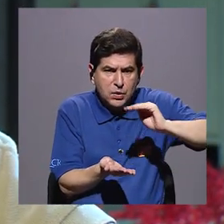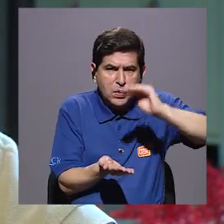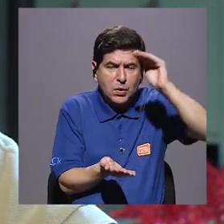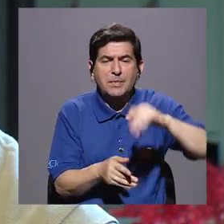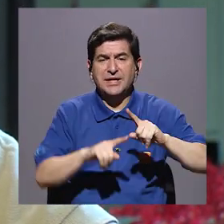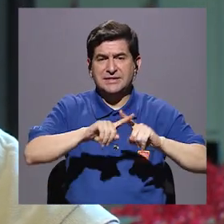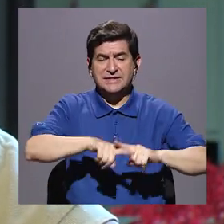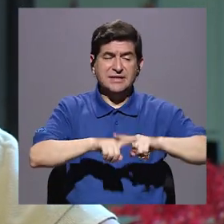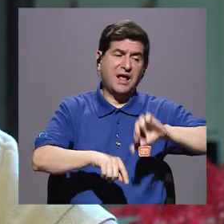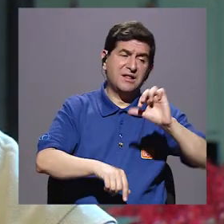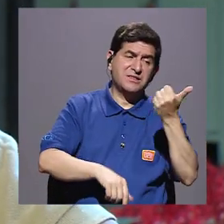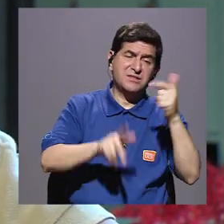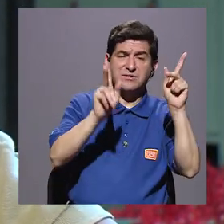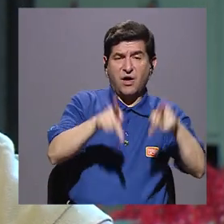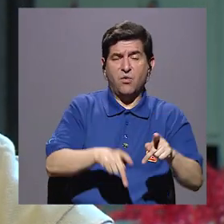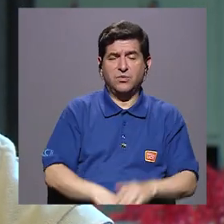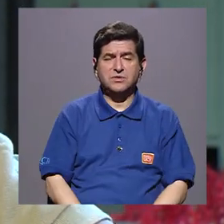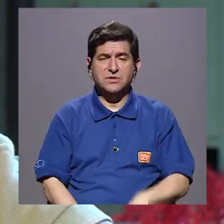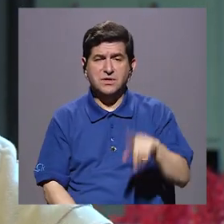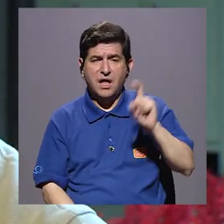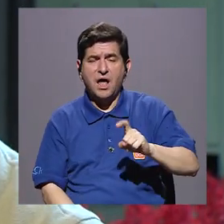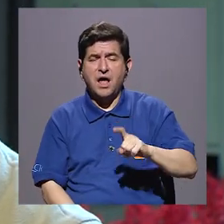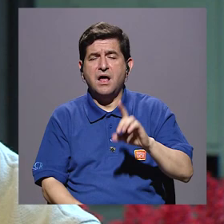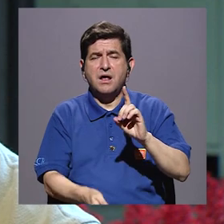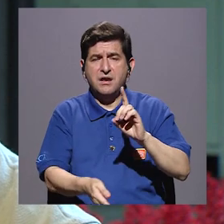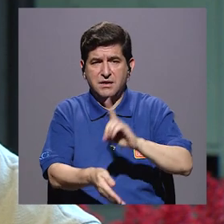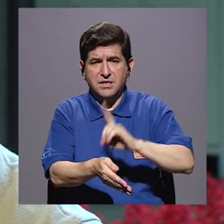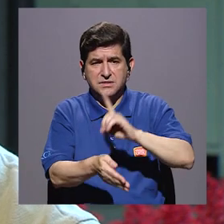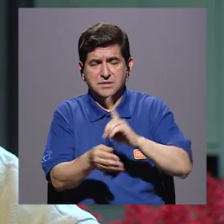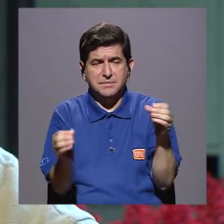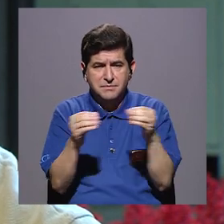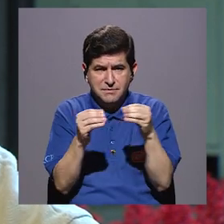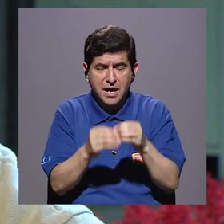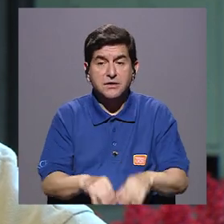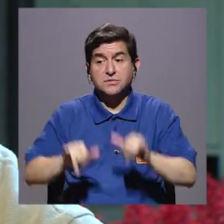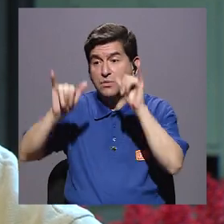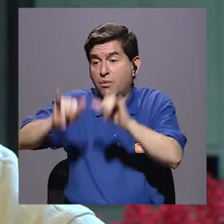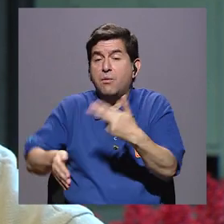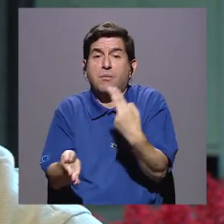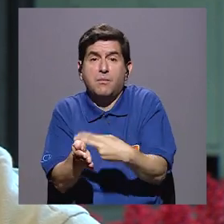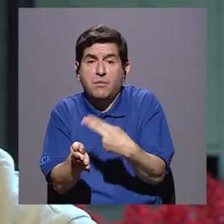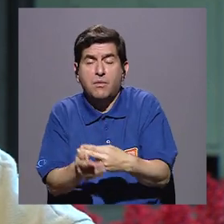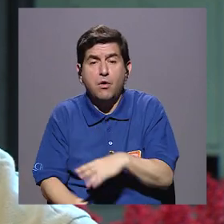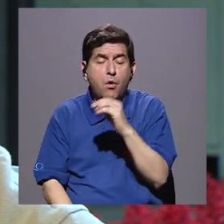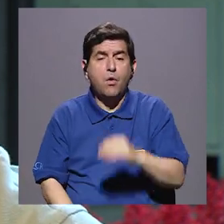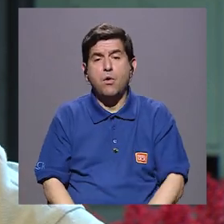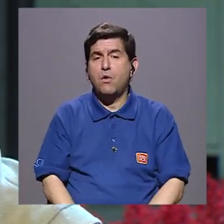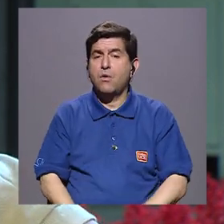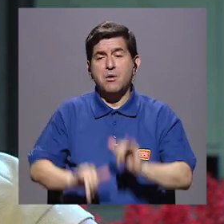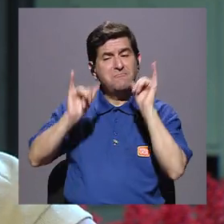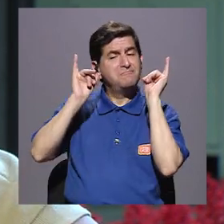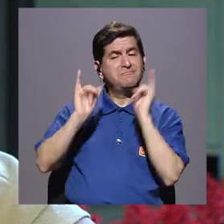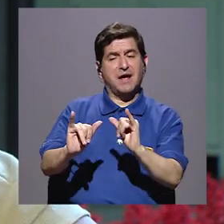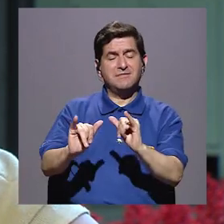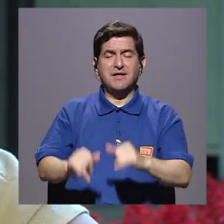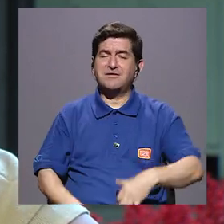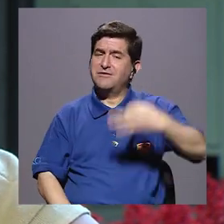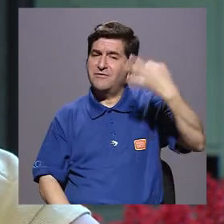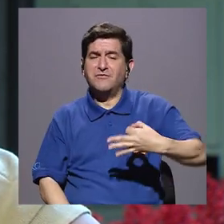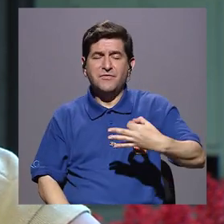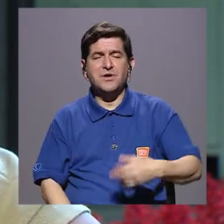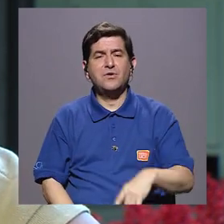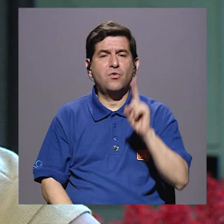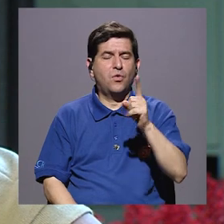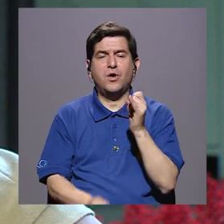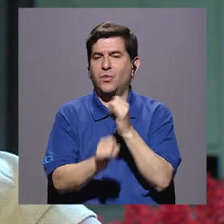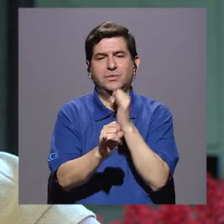aumento la dependencia de los mismos, las necesidades médicas también aumentan, la hospitalización, la institucionalización, importante, ¿verdad?, tomar